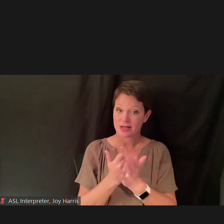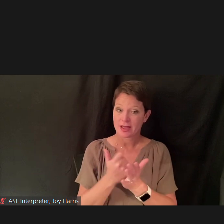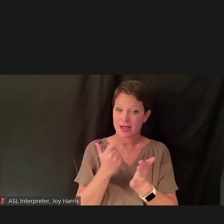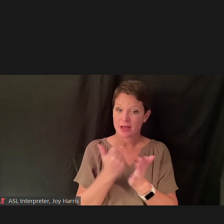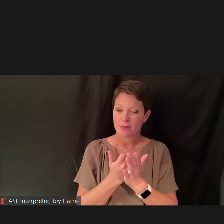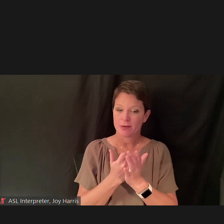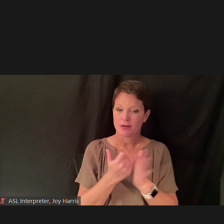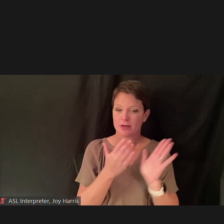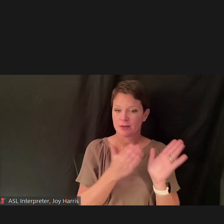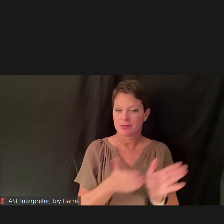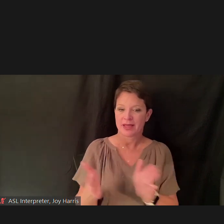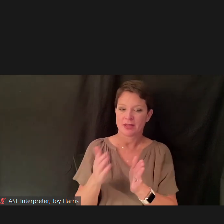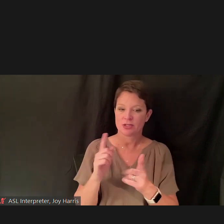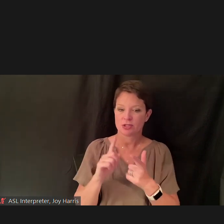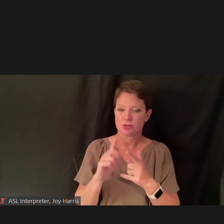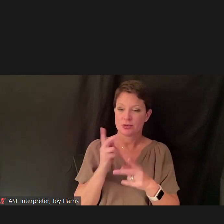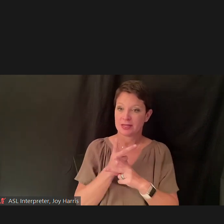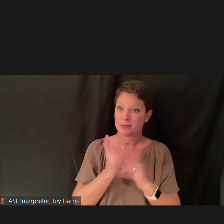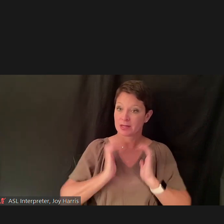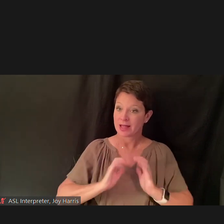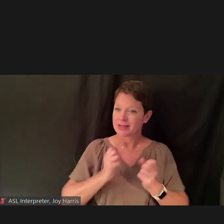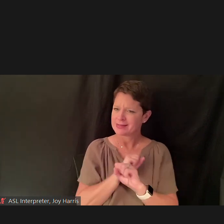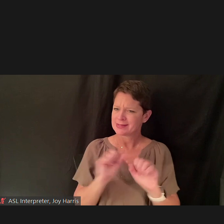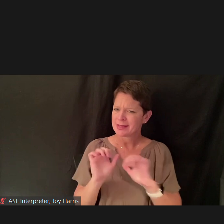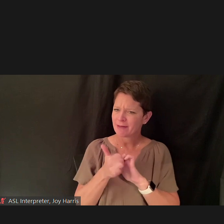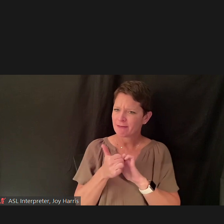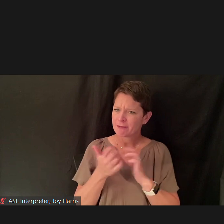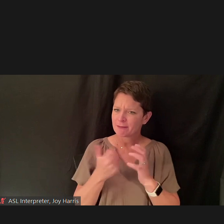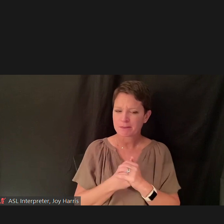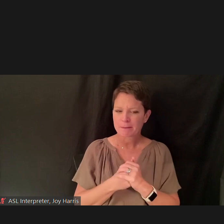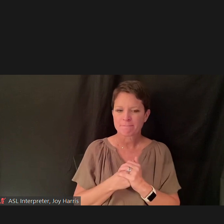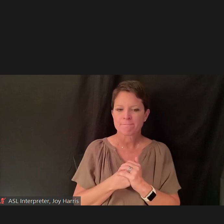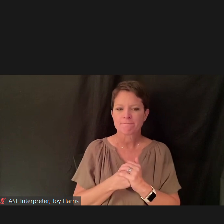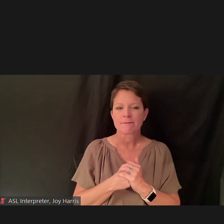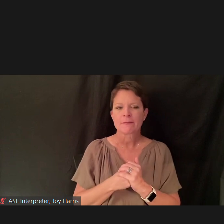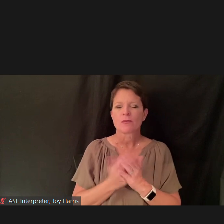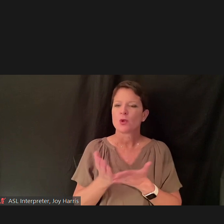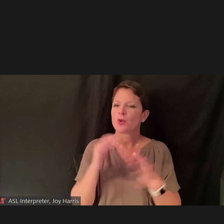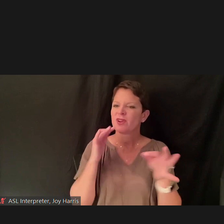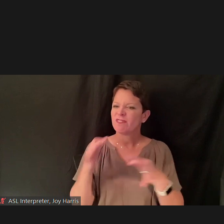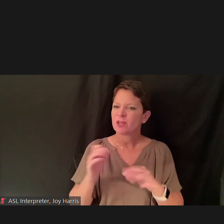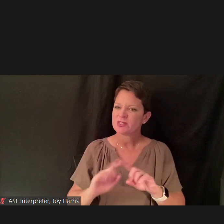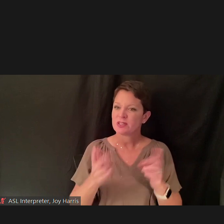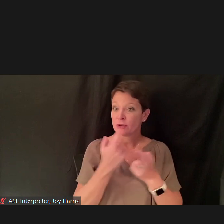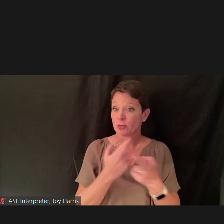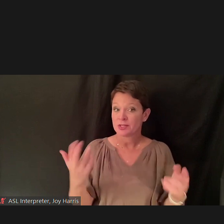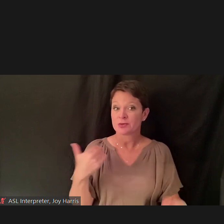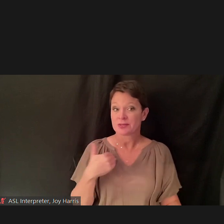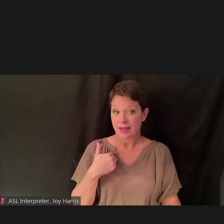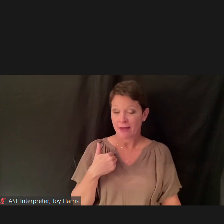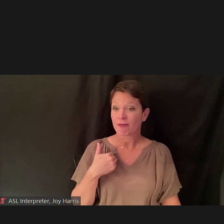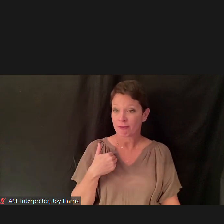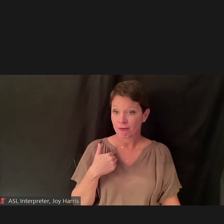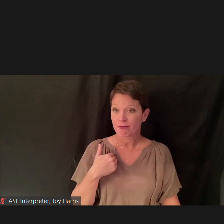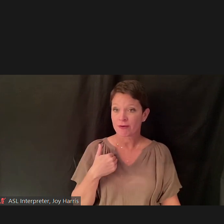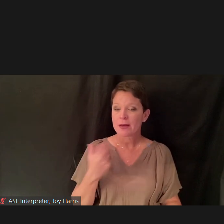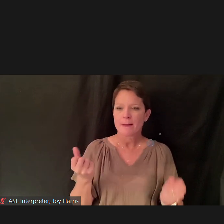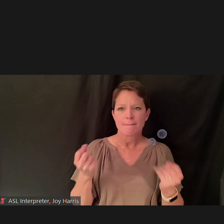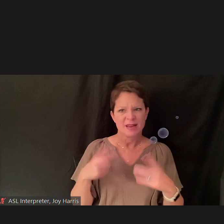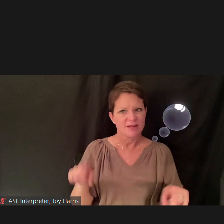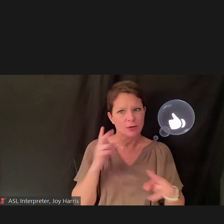¿Cómo puede su organización planear para mantener a sus clientes seguros? Vamos